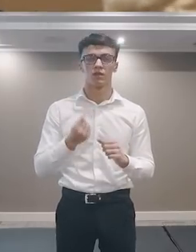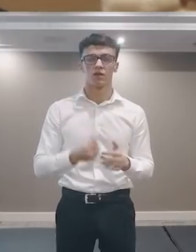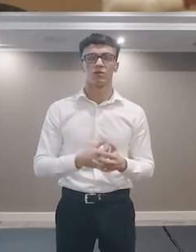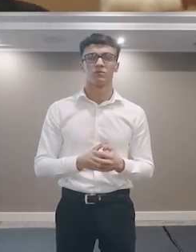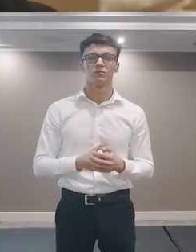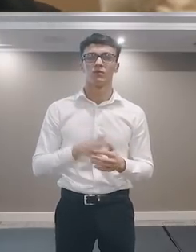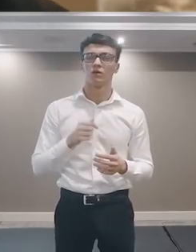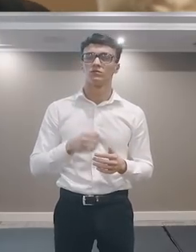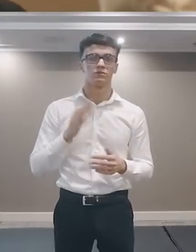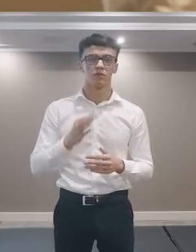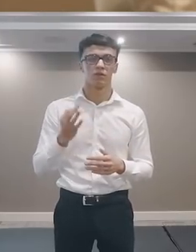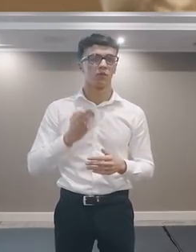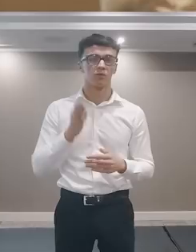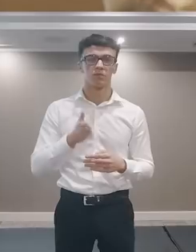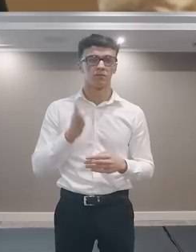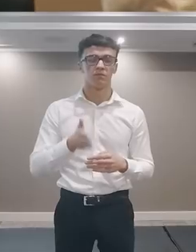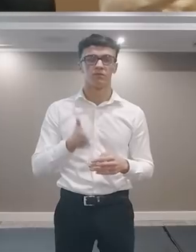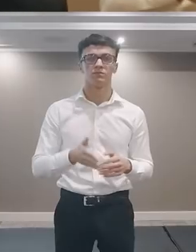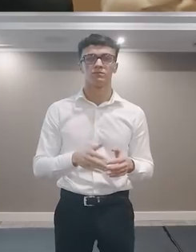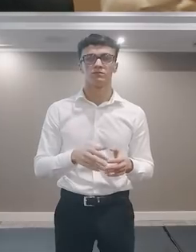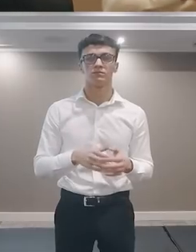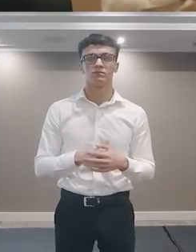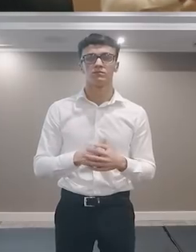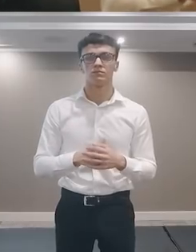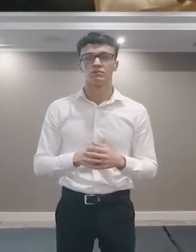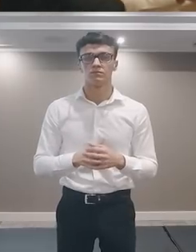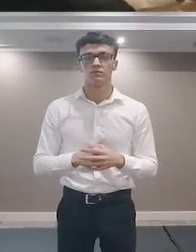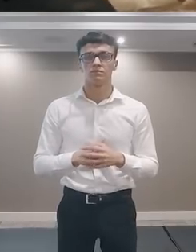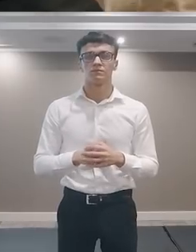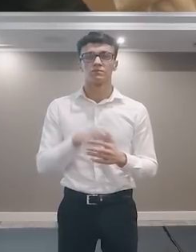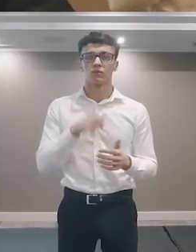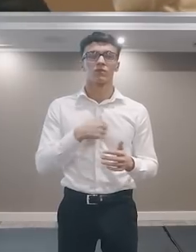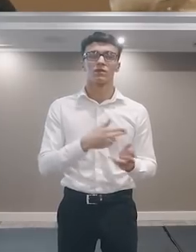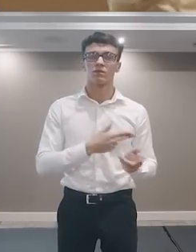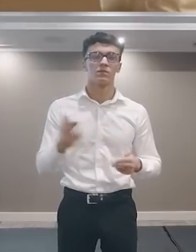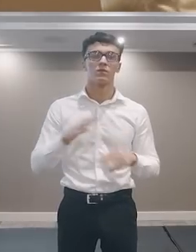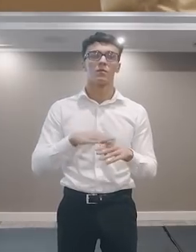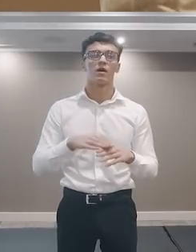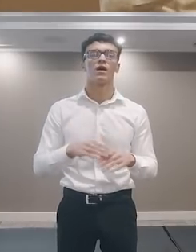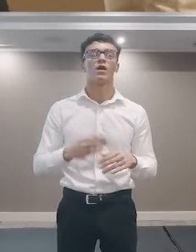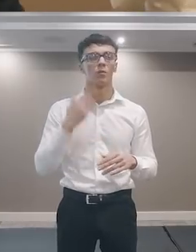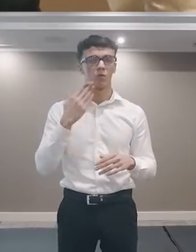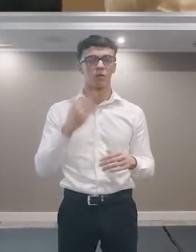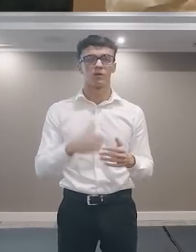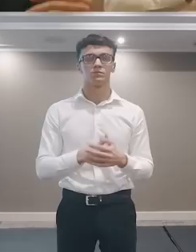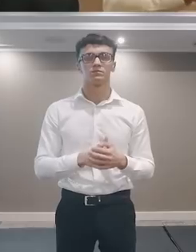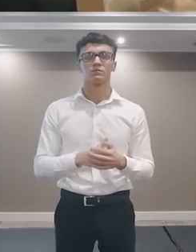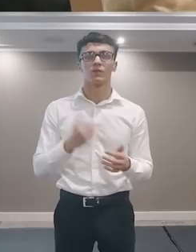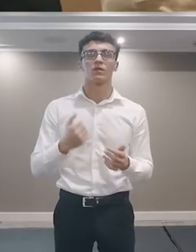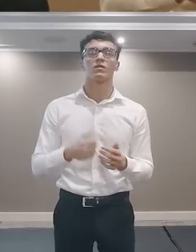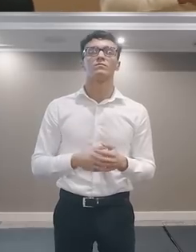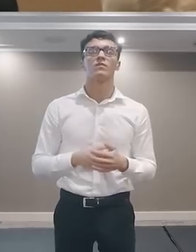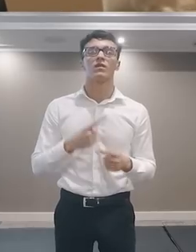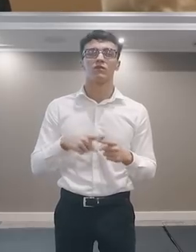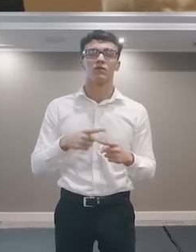paramos no paramos no paramos no paramos aunque realmente os invito a que experimentéis bueno tenemos diferentes tipos de